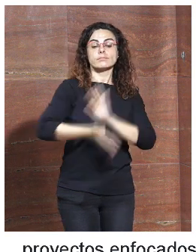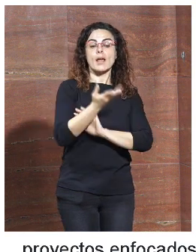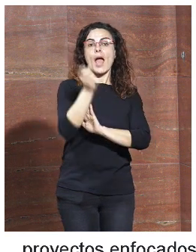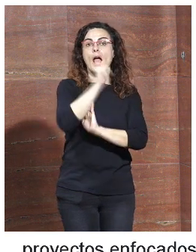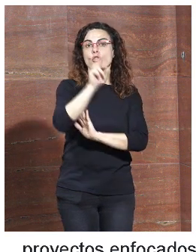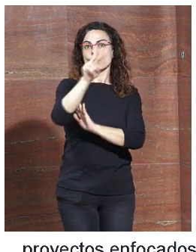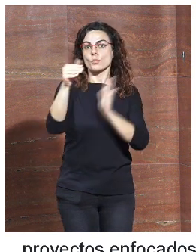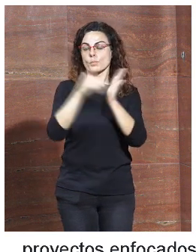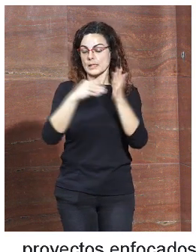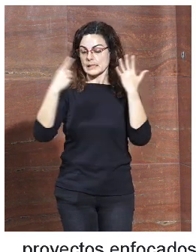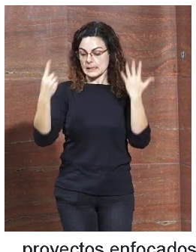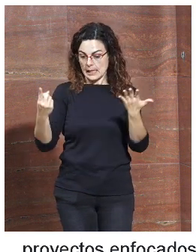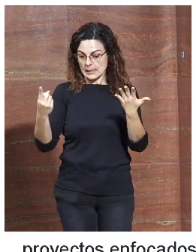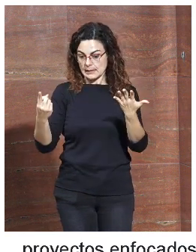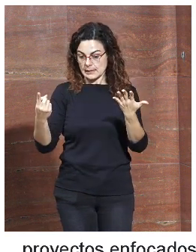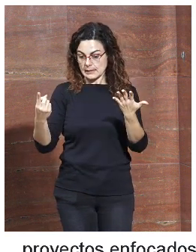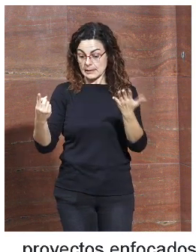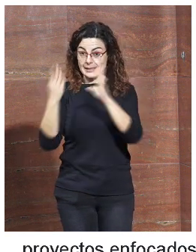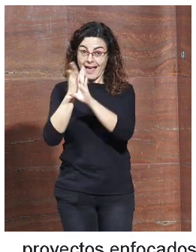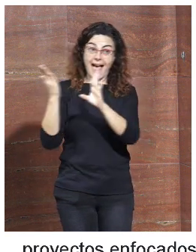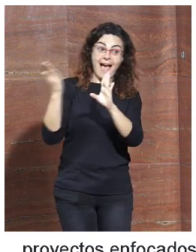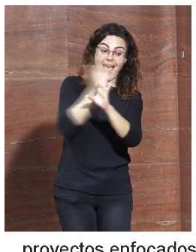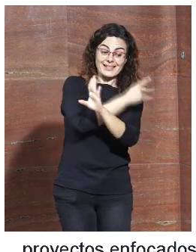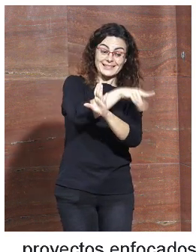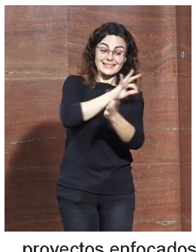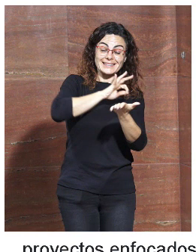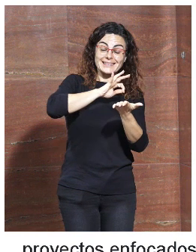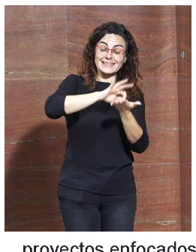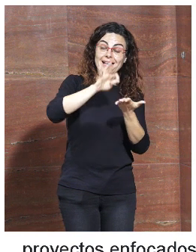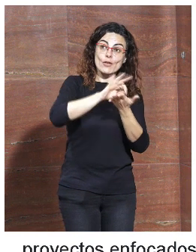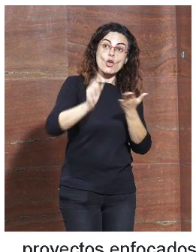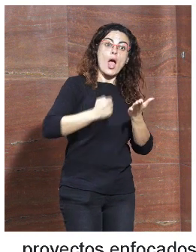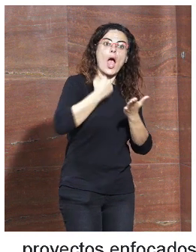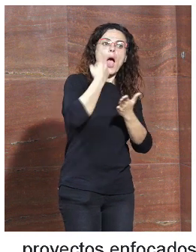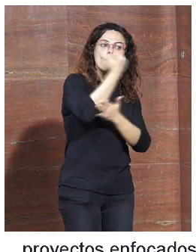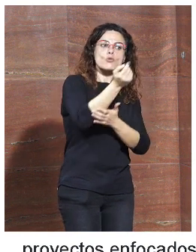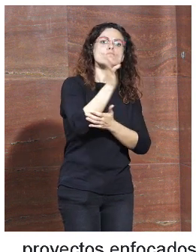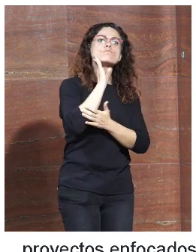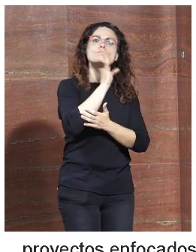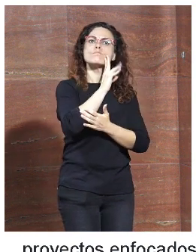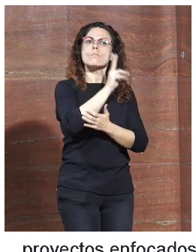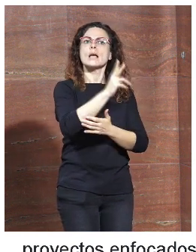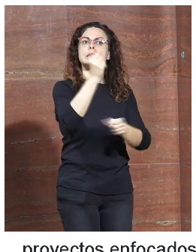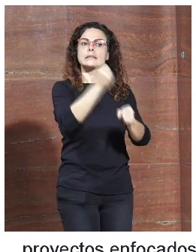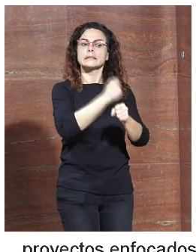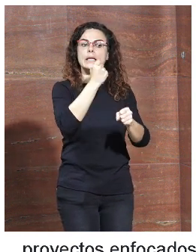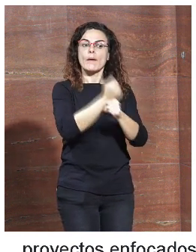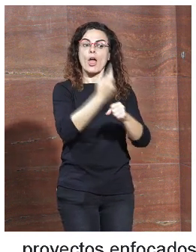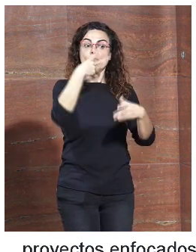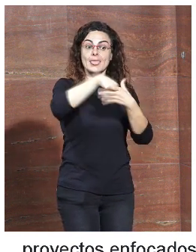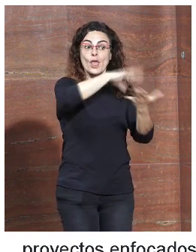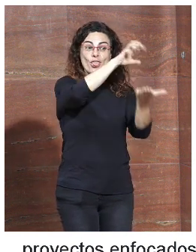2006, aunque con anterioridad desde el servicio ya se prestaban apoyo a otras madres que eran trabajadoras de los